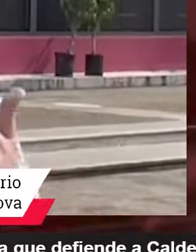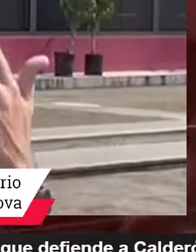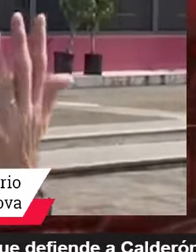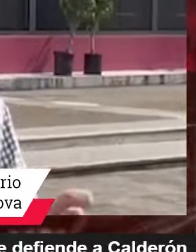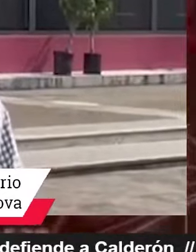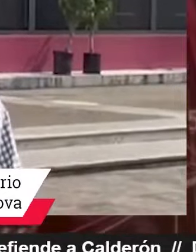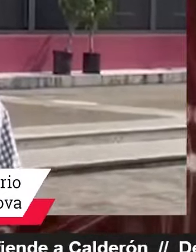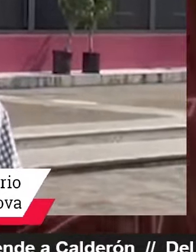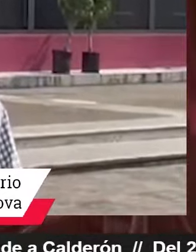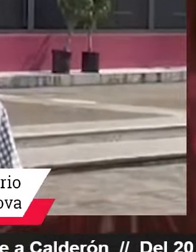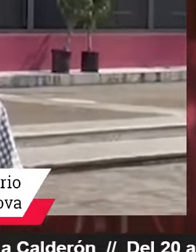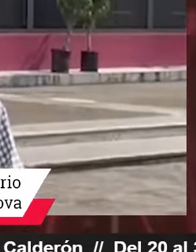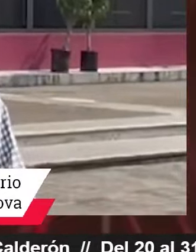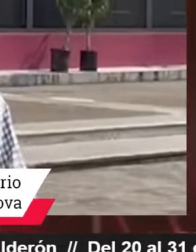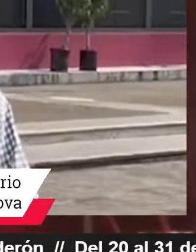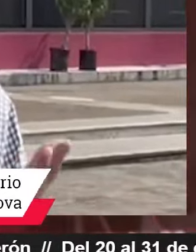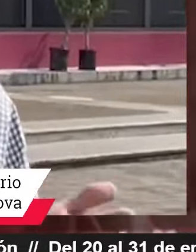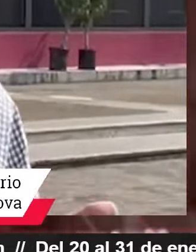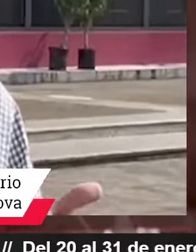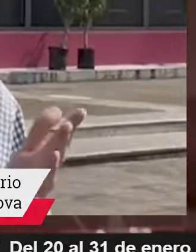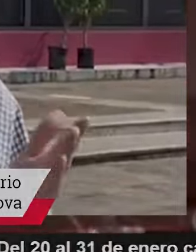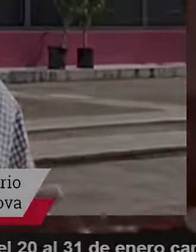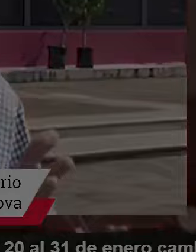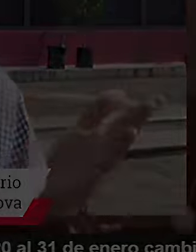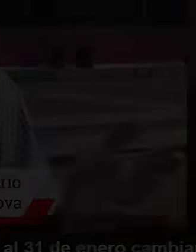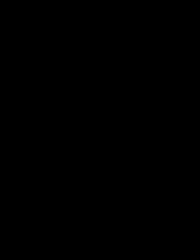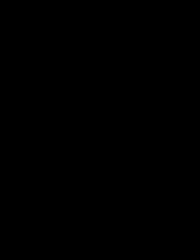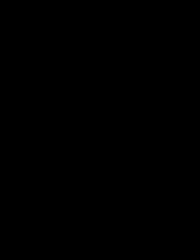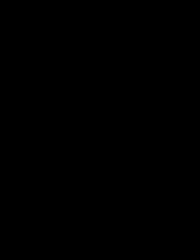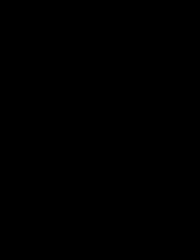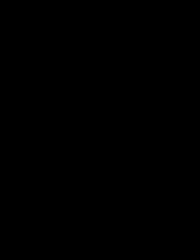eh dinero a estas organizaciones